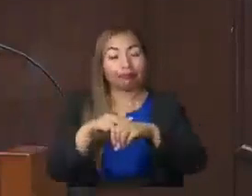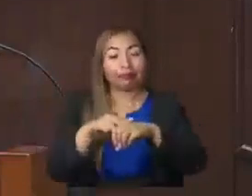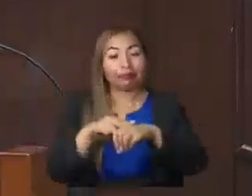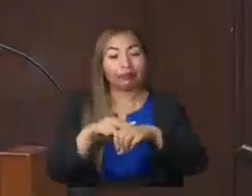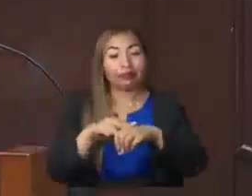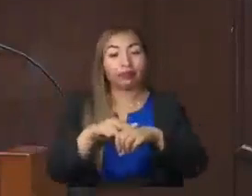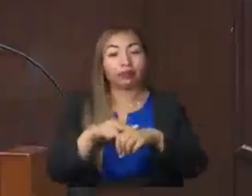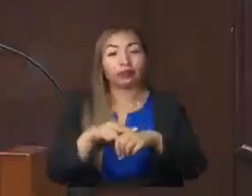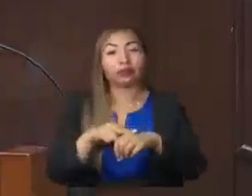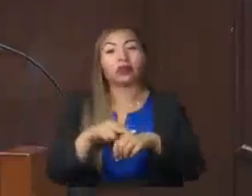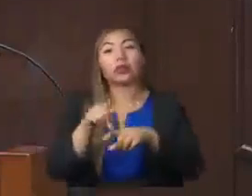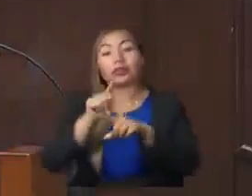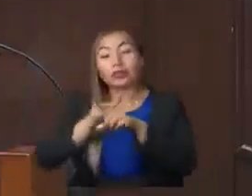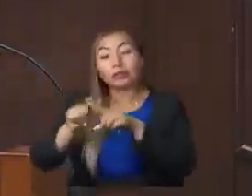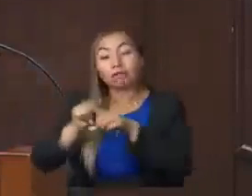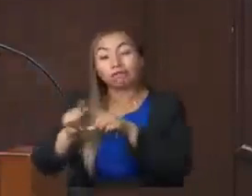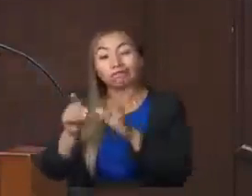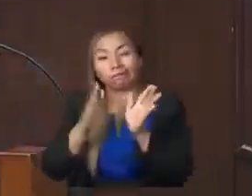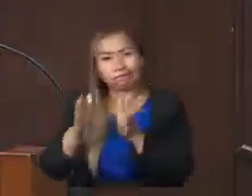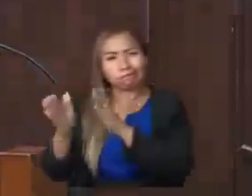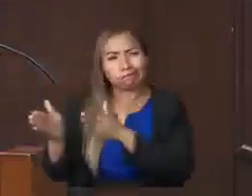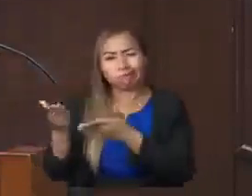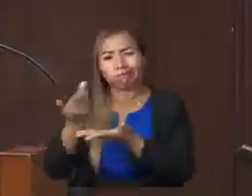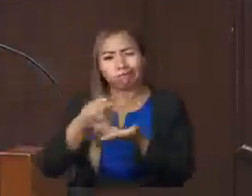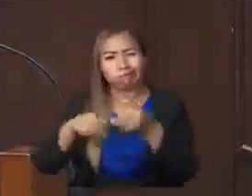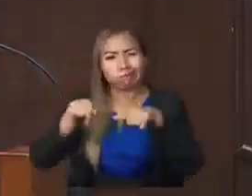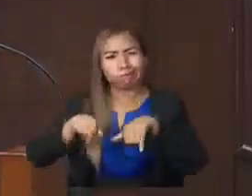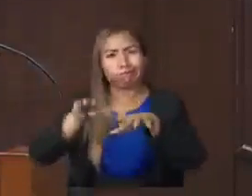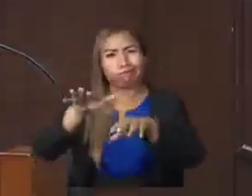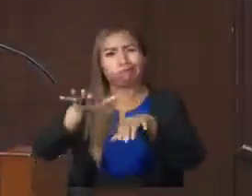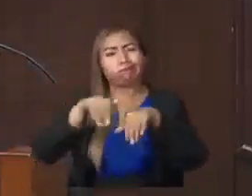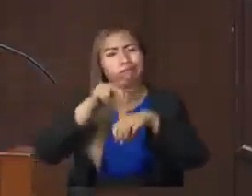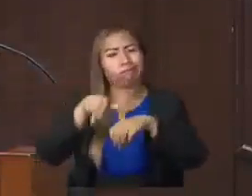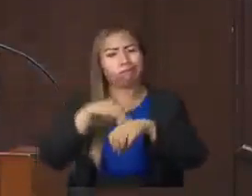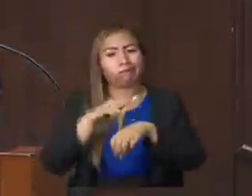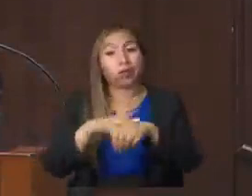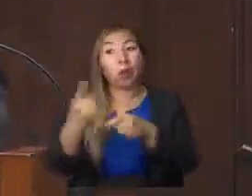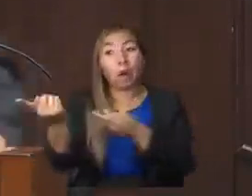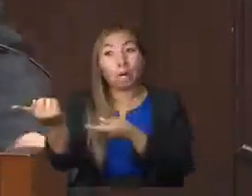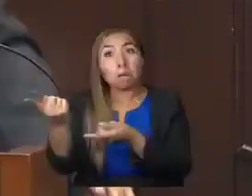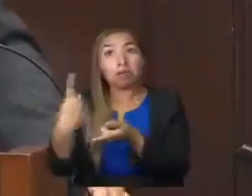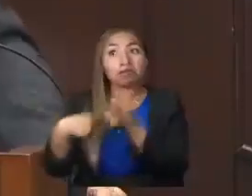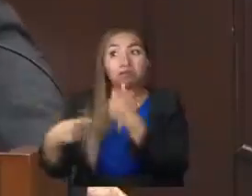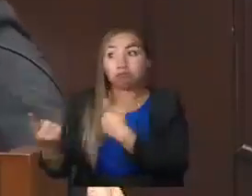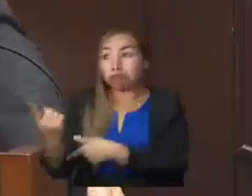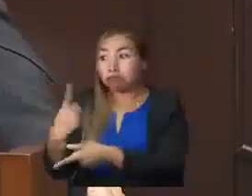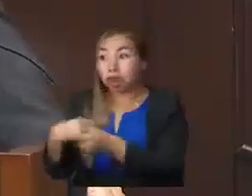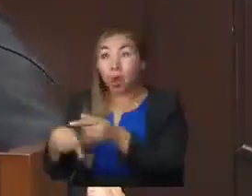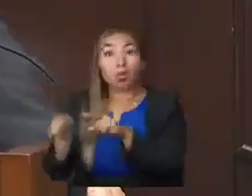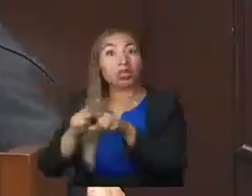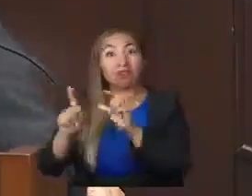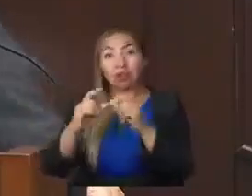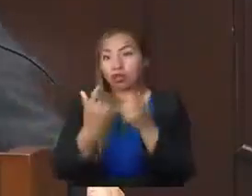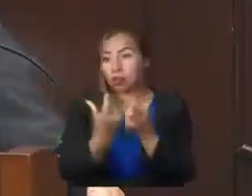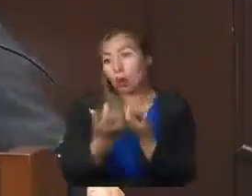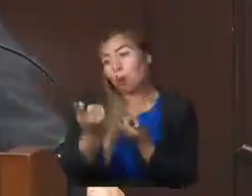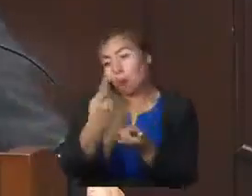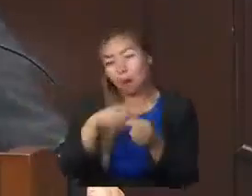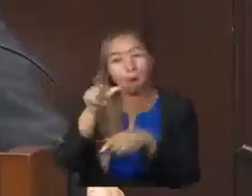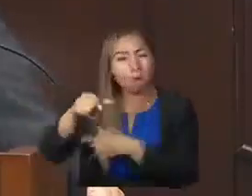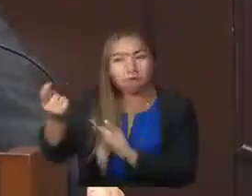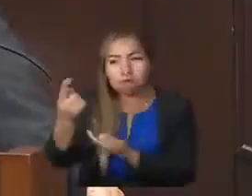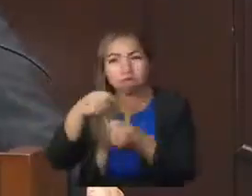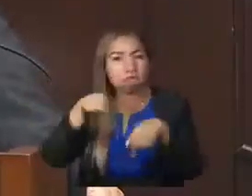las organizaciones que se acerquen a la Asamblea Nacional para ser escuchadas y atendidas en sus demandas.